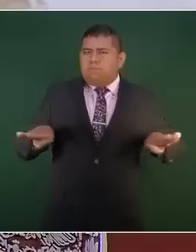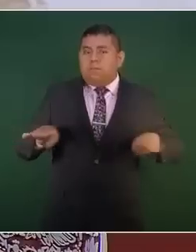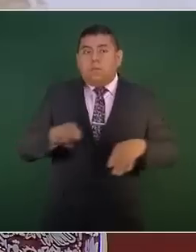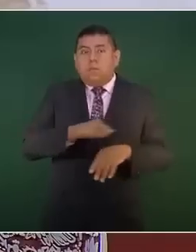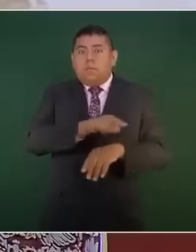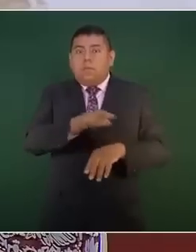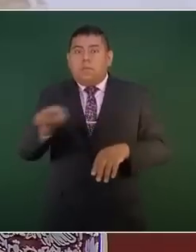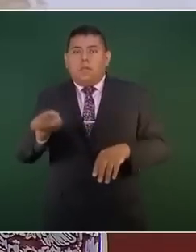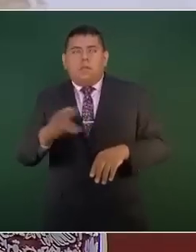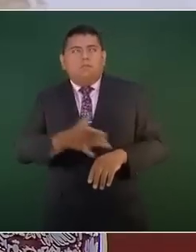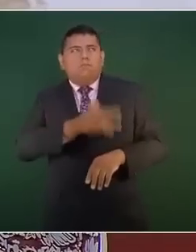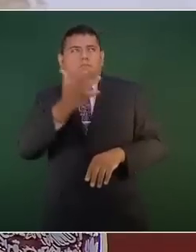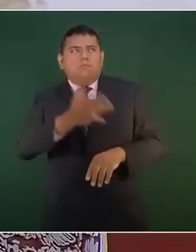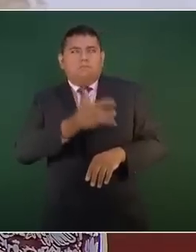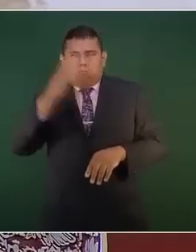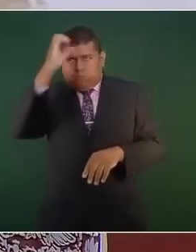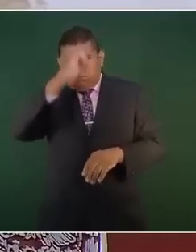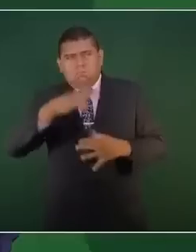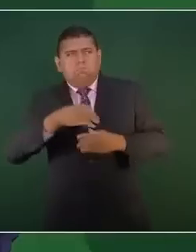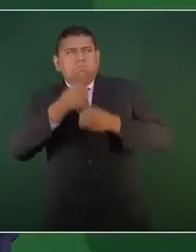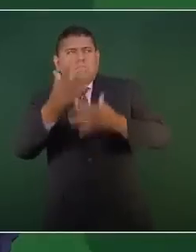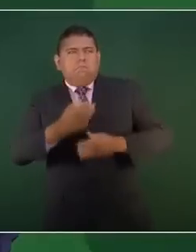tiene un criterio.